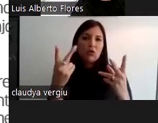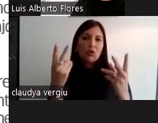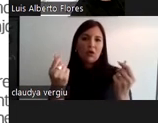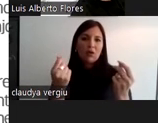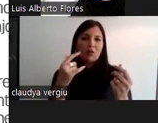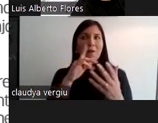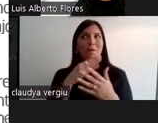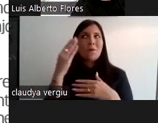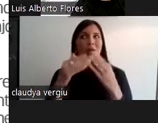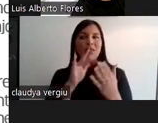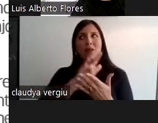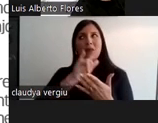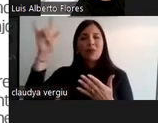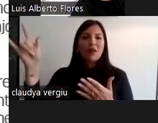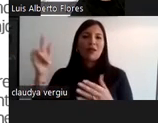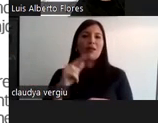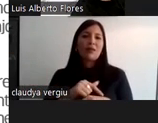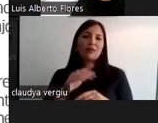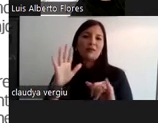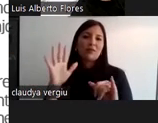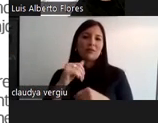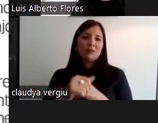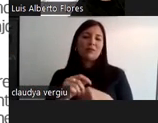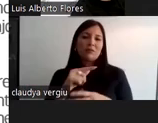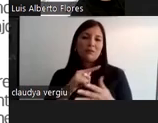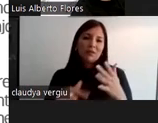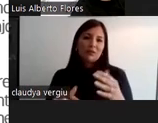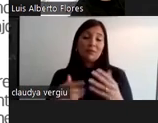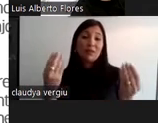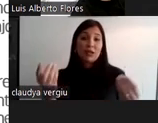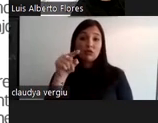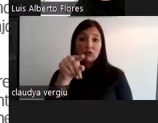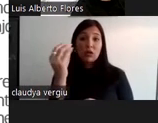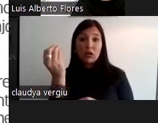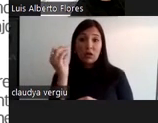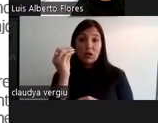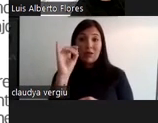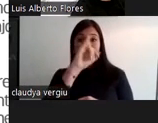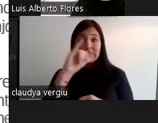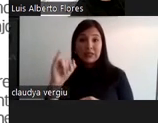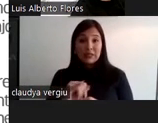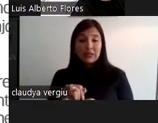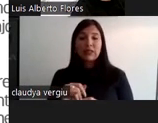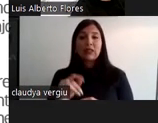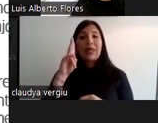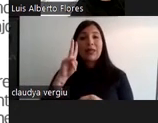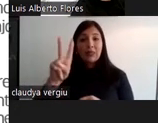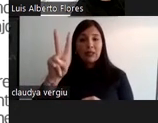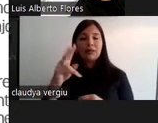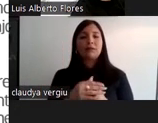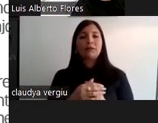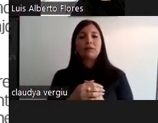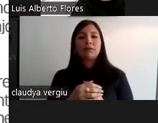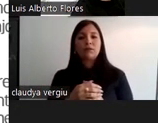planes de viaje en los próximos seis veces seis meses en el caso de los jóvenes que son la generación Z y la generación Y